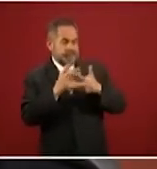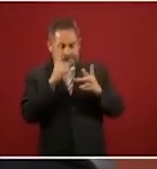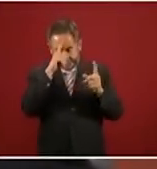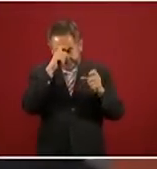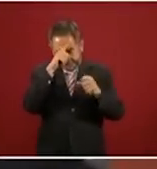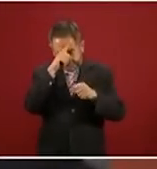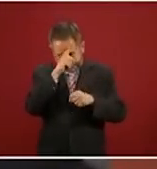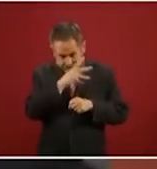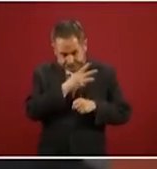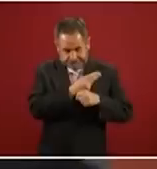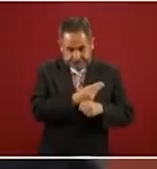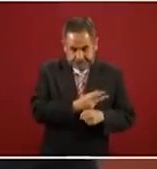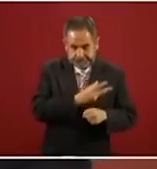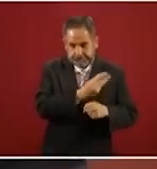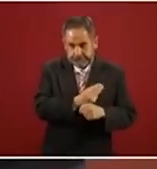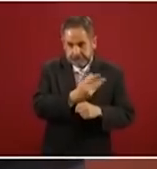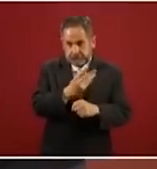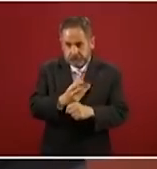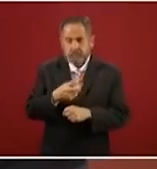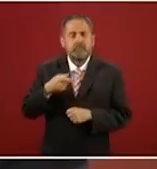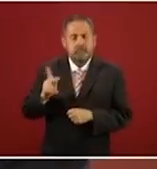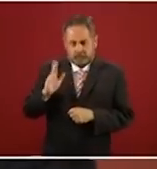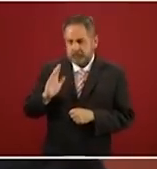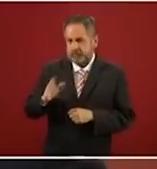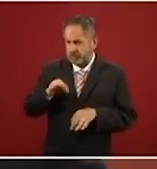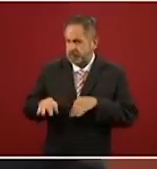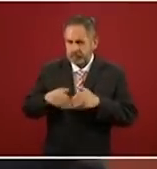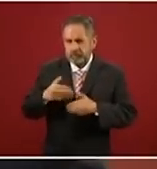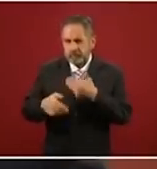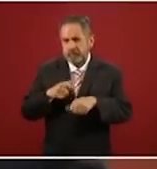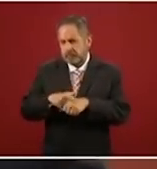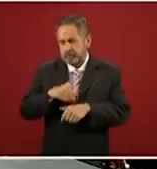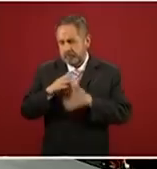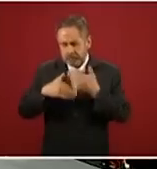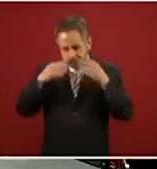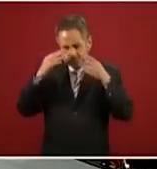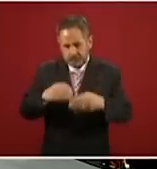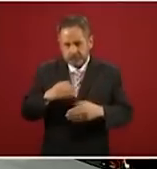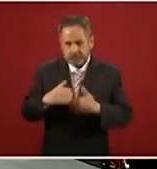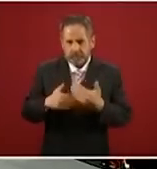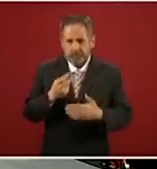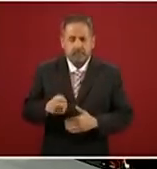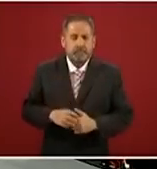difícil pero estamos trabajando todo el tiempo para esto